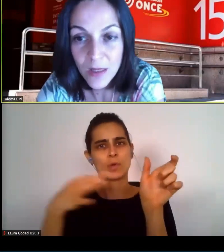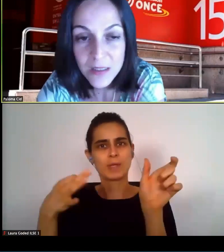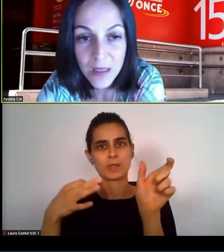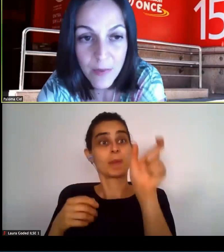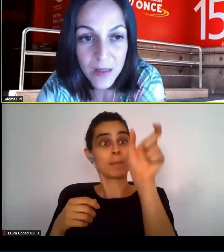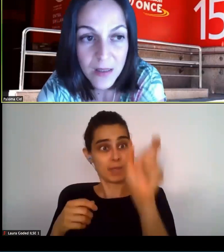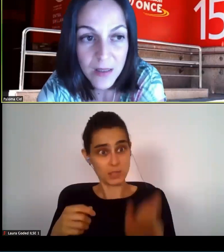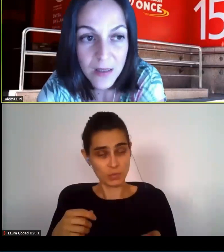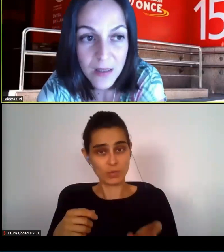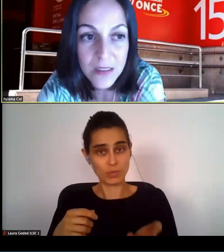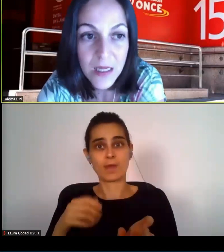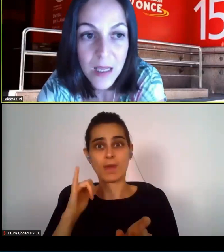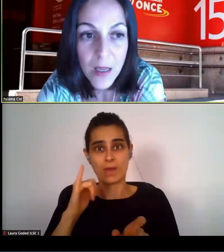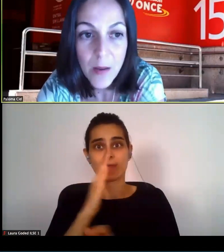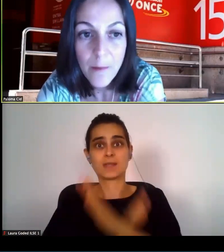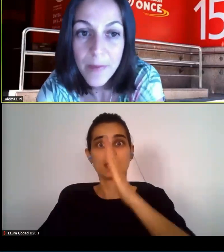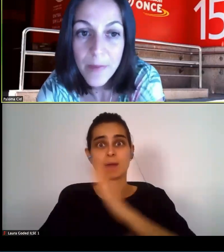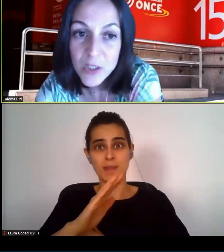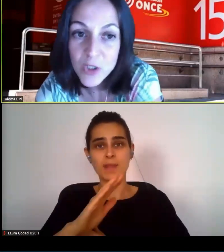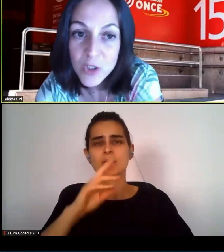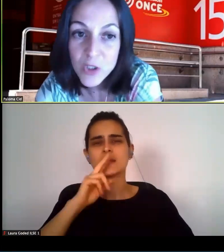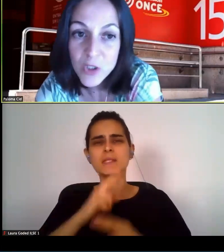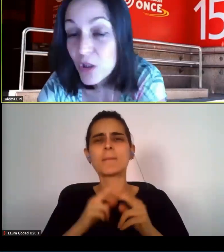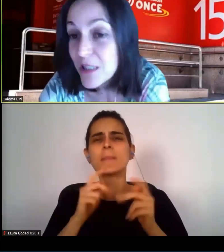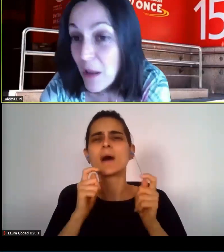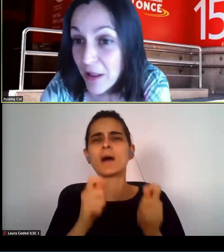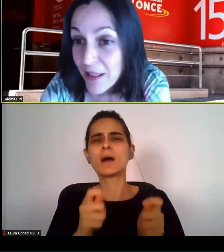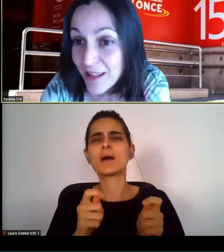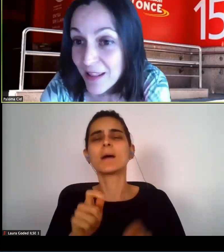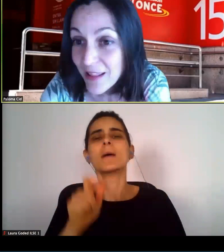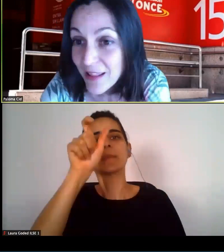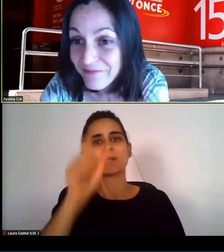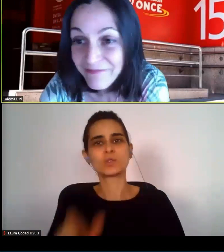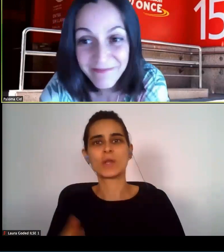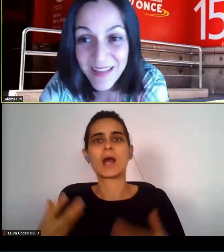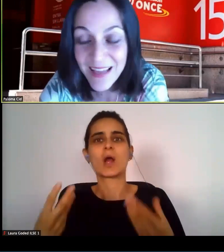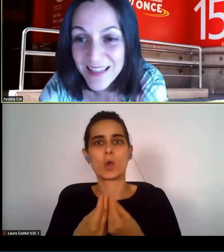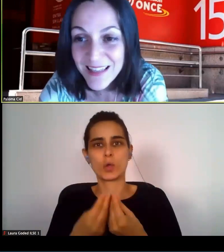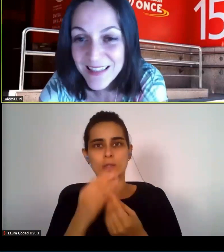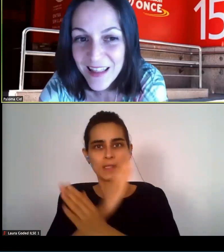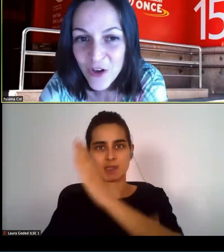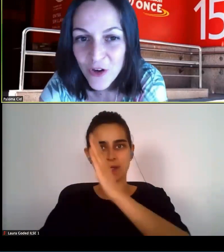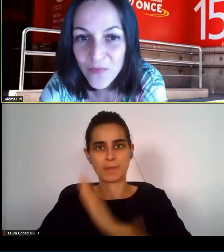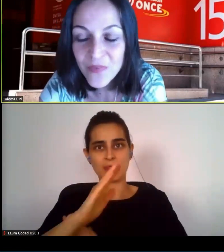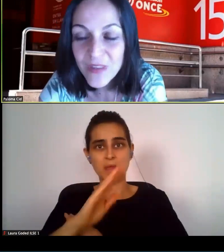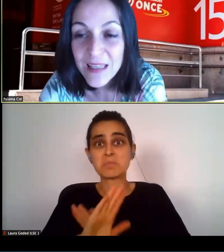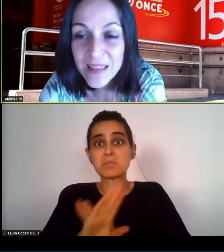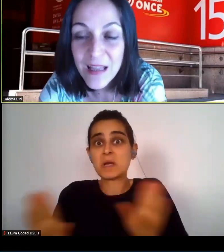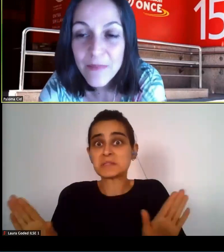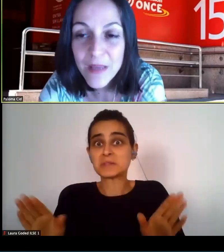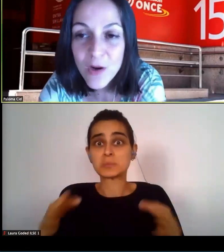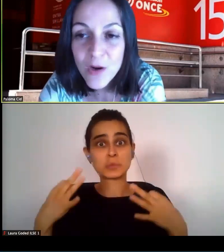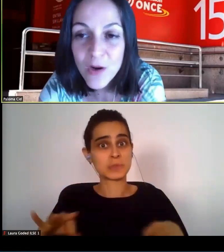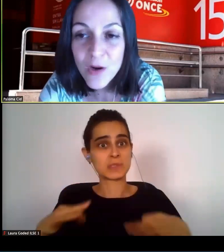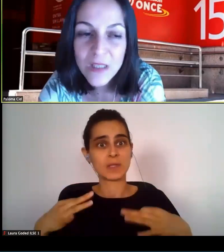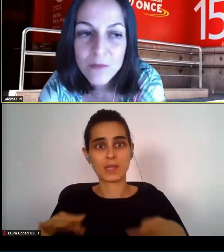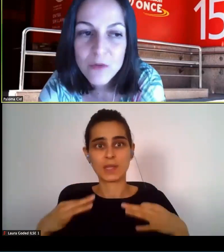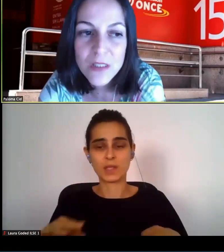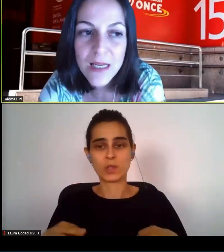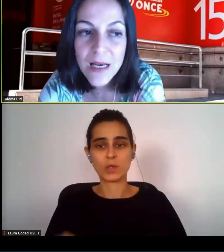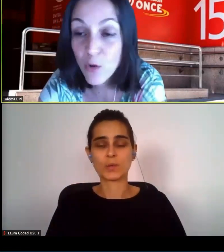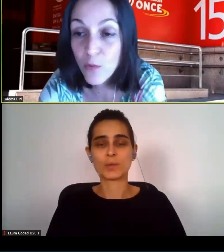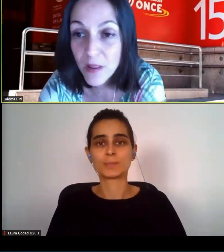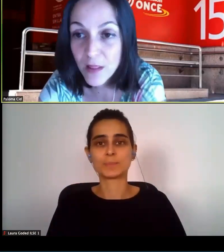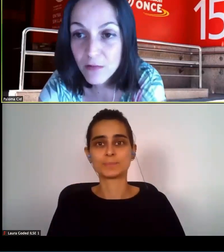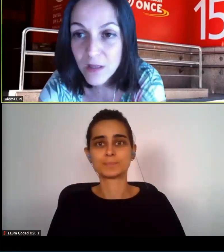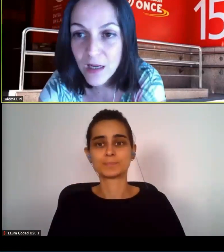una discapacidad es persona con discapacidad. Así de sencillo. Y también lo encontramos